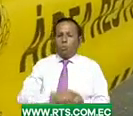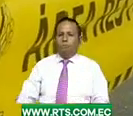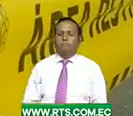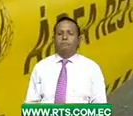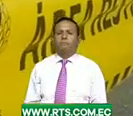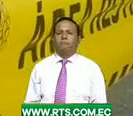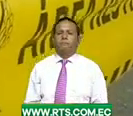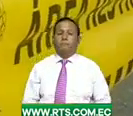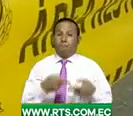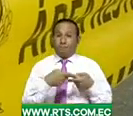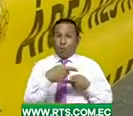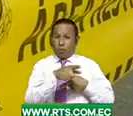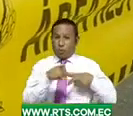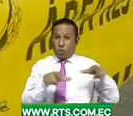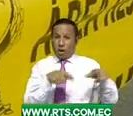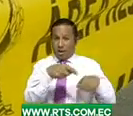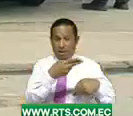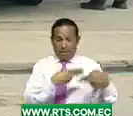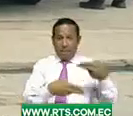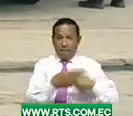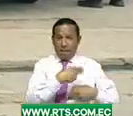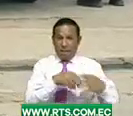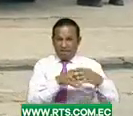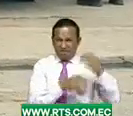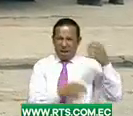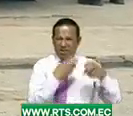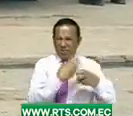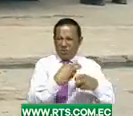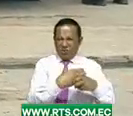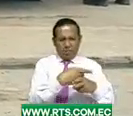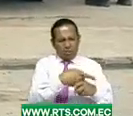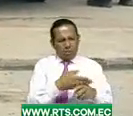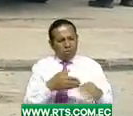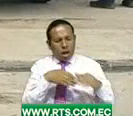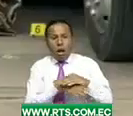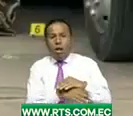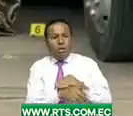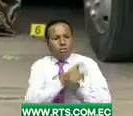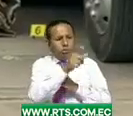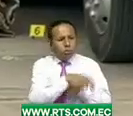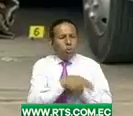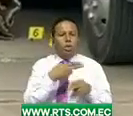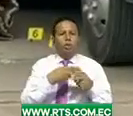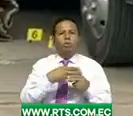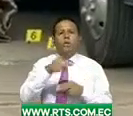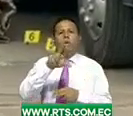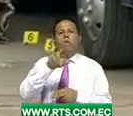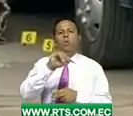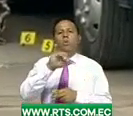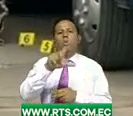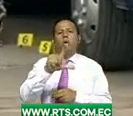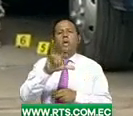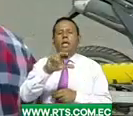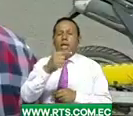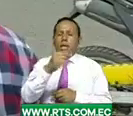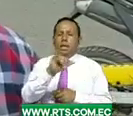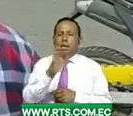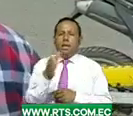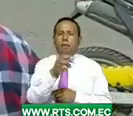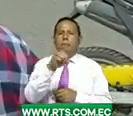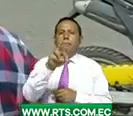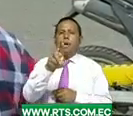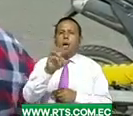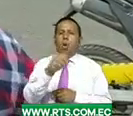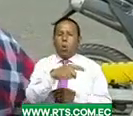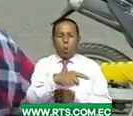Al interior de este local de venta de madera se lleva el cuerpo sin vida de Luigi Javier Tuárez Mero, de 27 años, quien fue